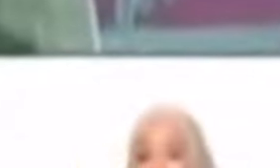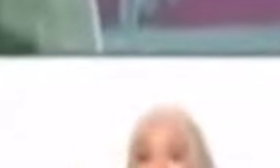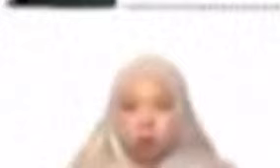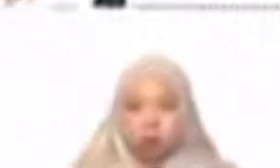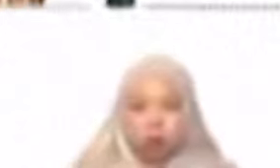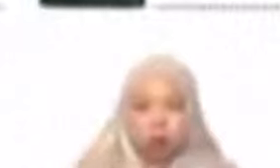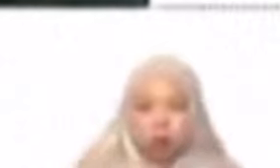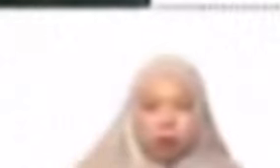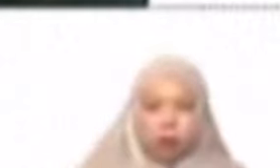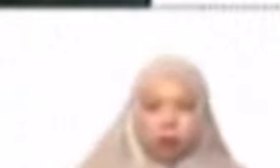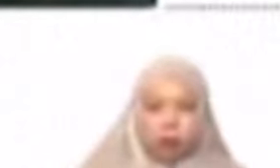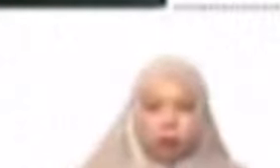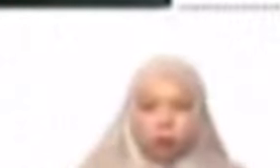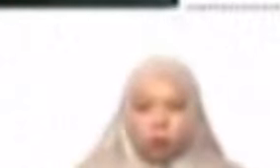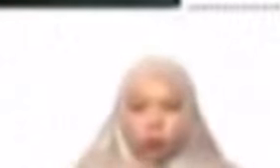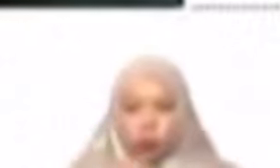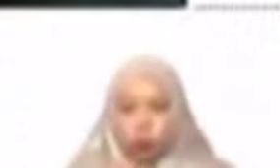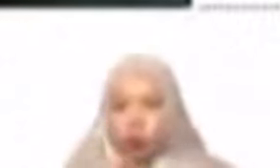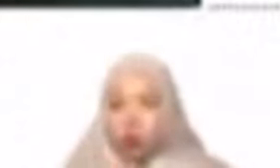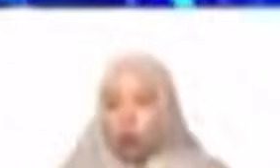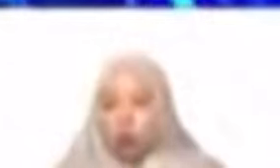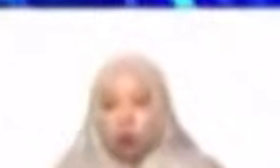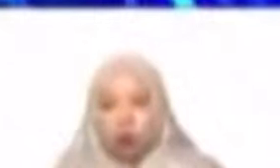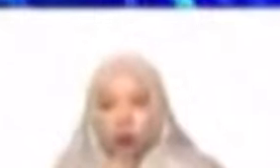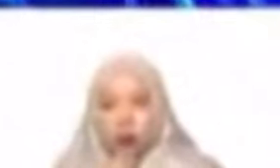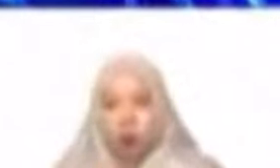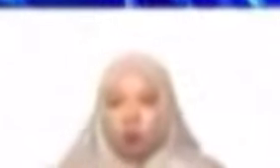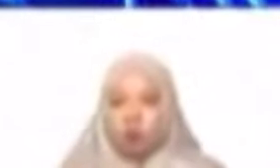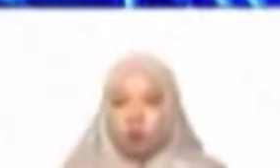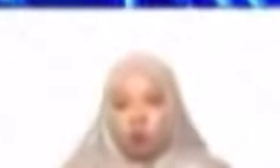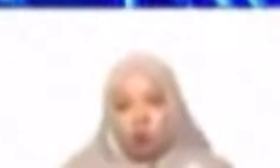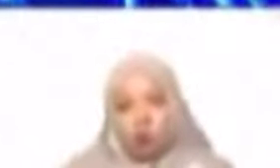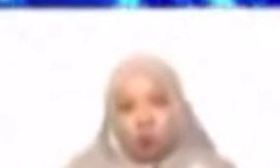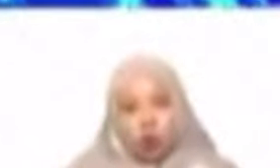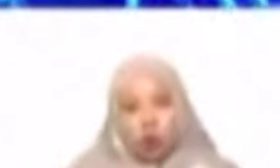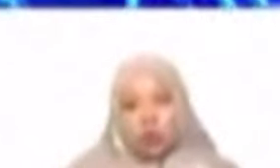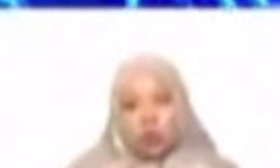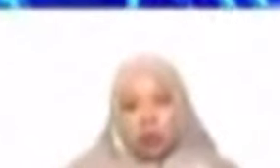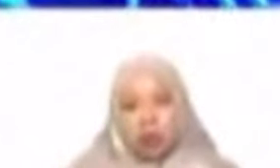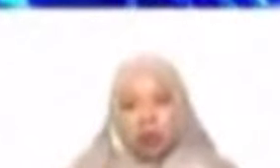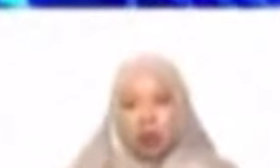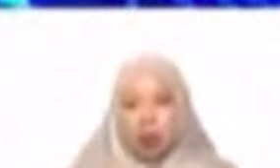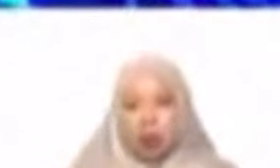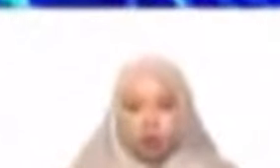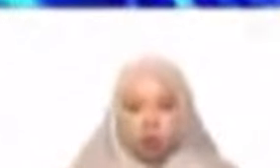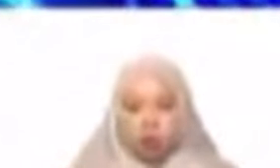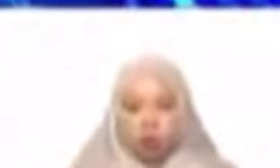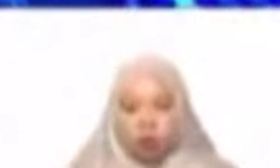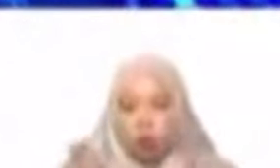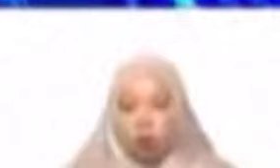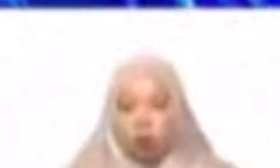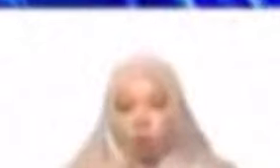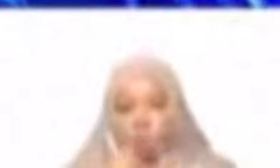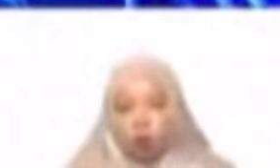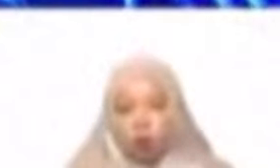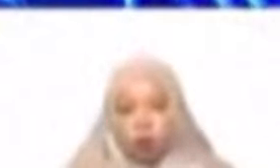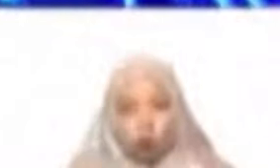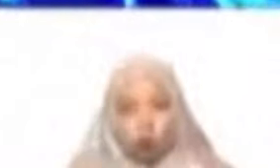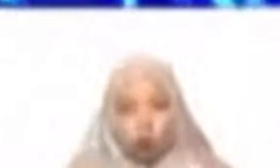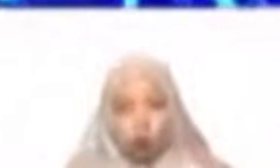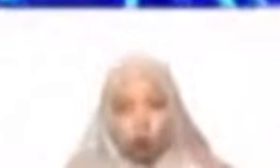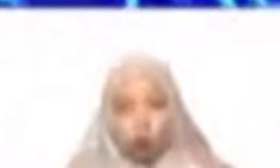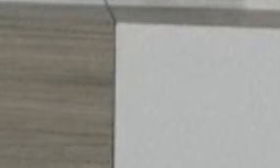oficialista. Declaren los que quieran, en Venezuela habrá elecciones libres, verificables, garantizadas